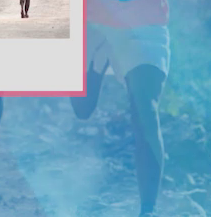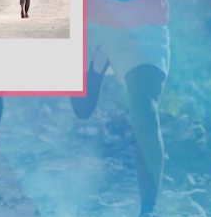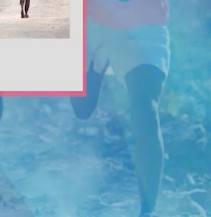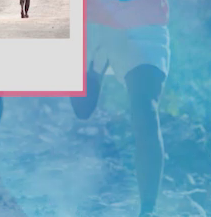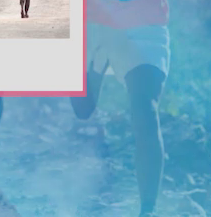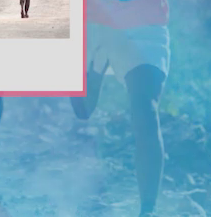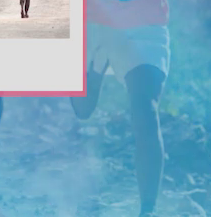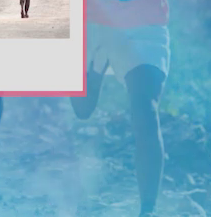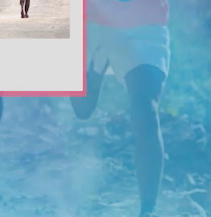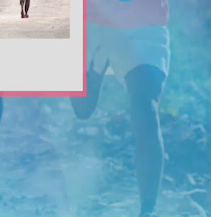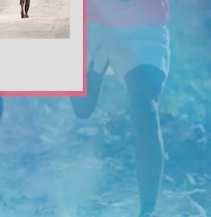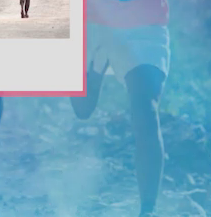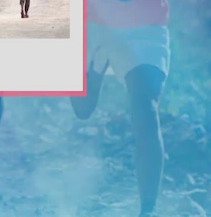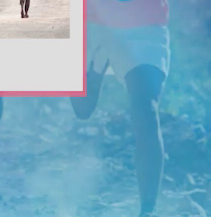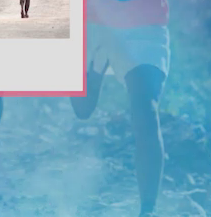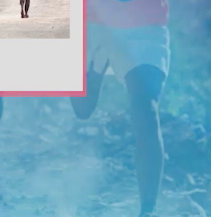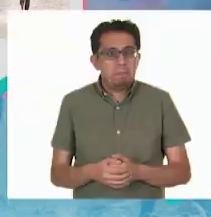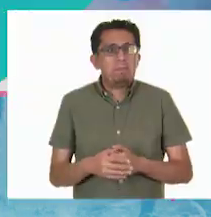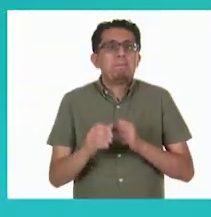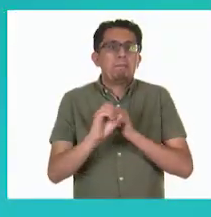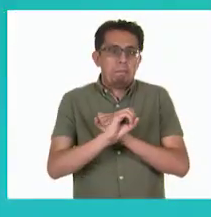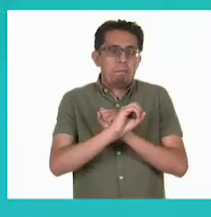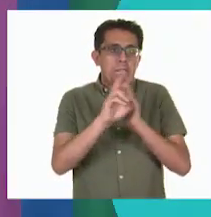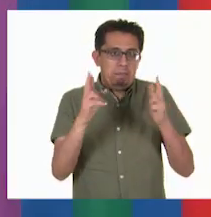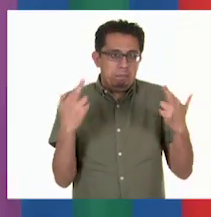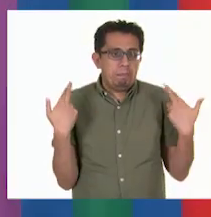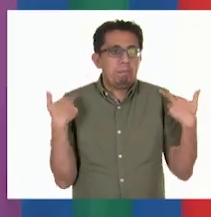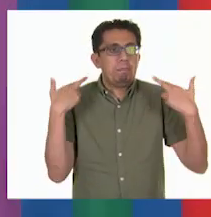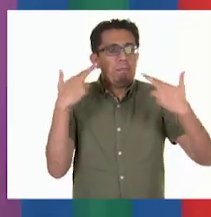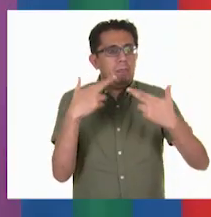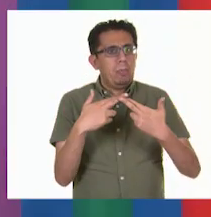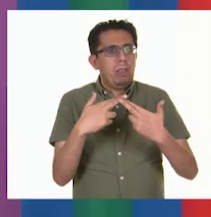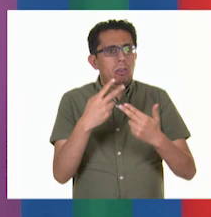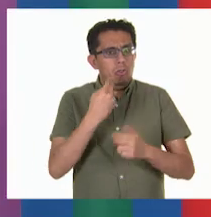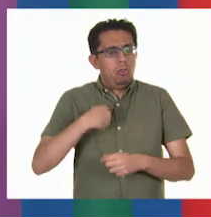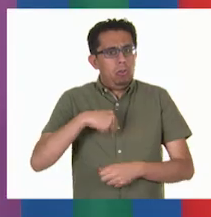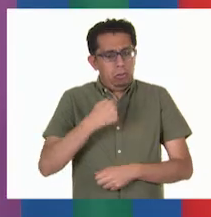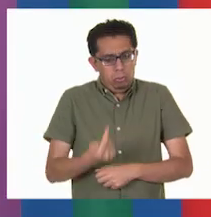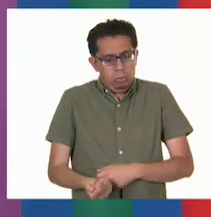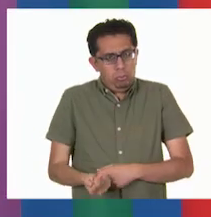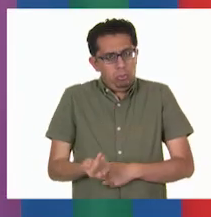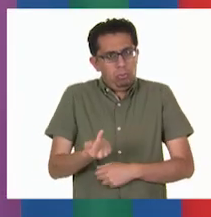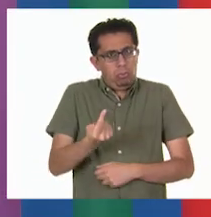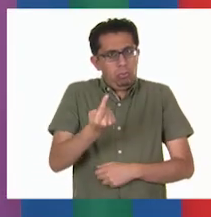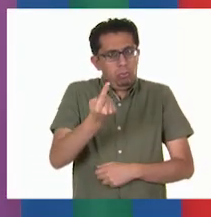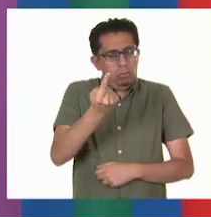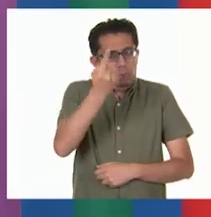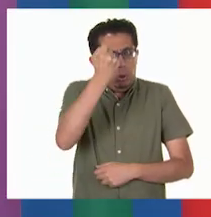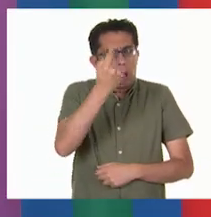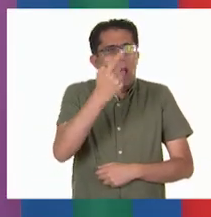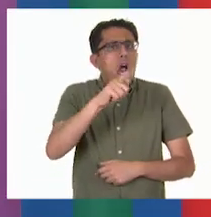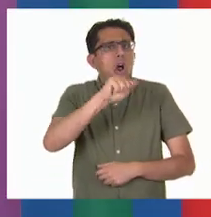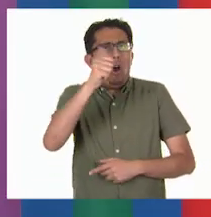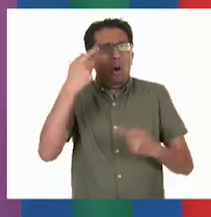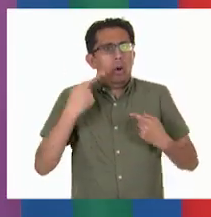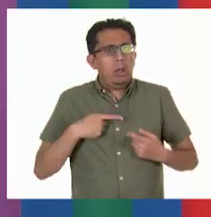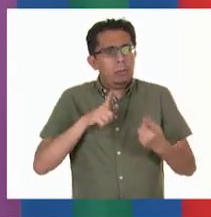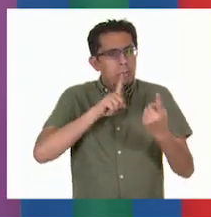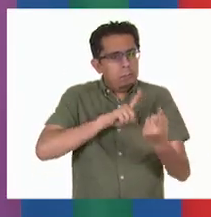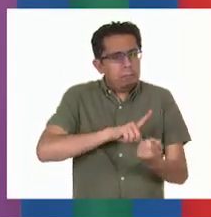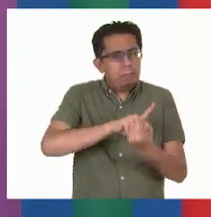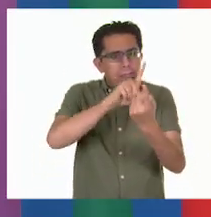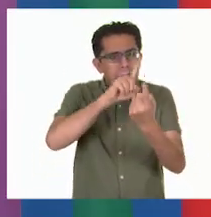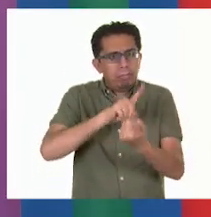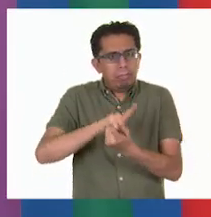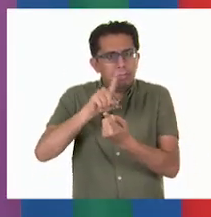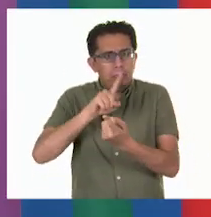muchugui. Claro, maestro Jorge. En la medida que vamos creciendo, vamos ampliando el contacto con otras personas y aprendemos